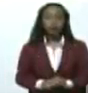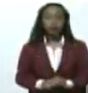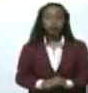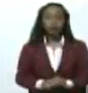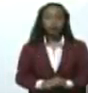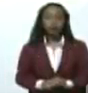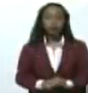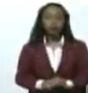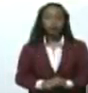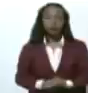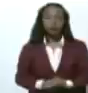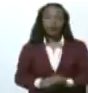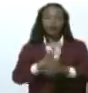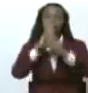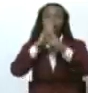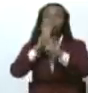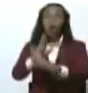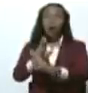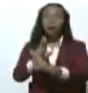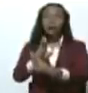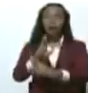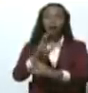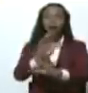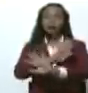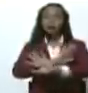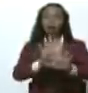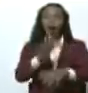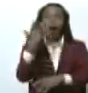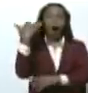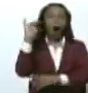los resultados que tenemos